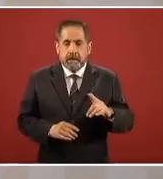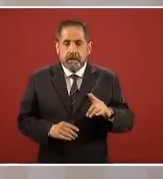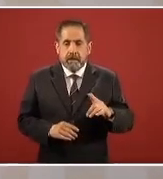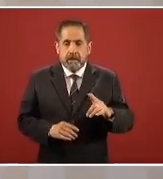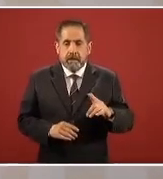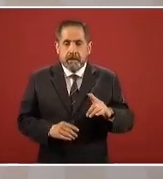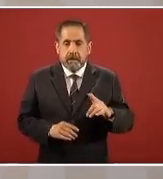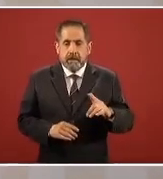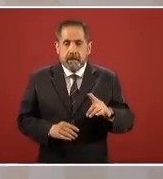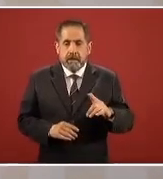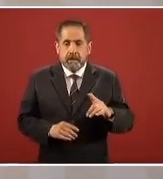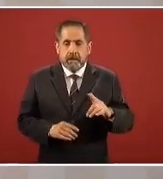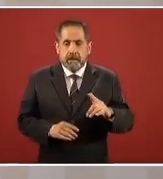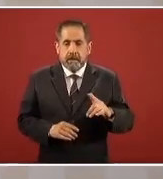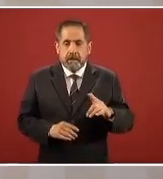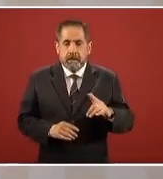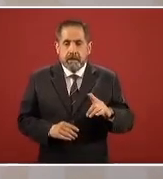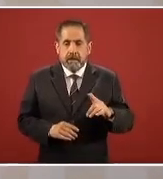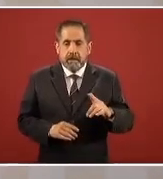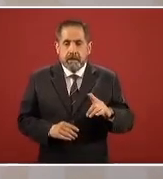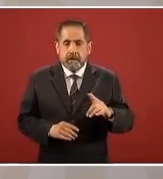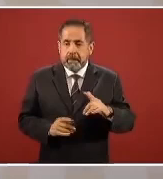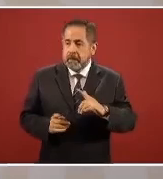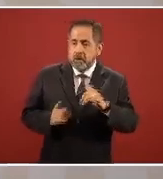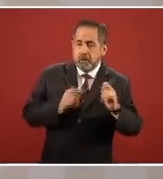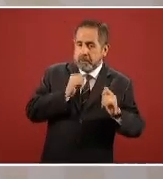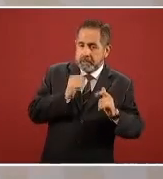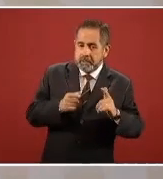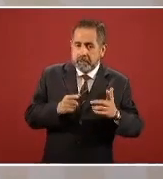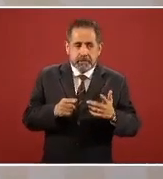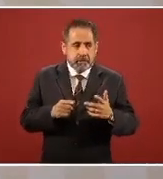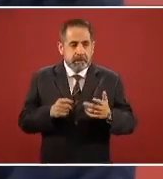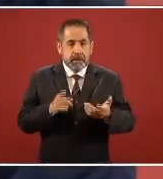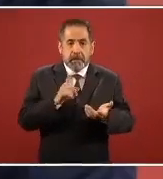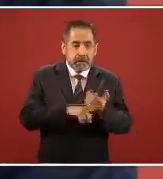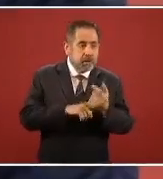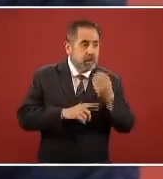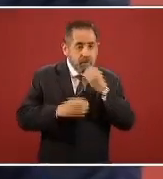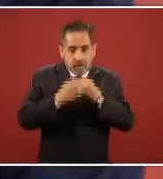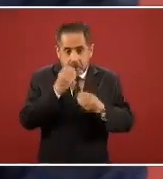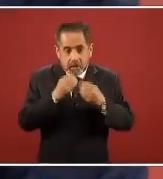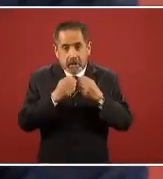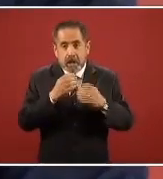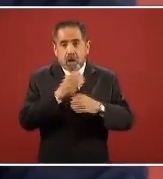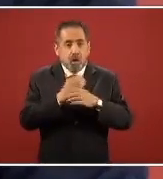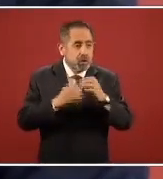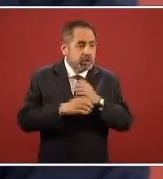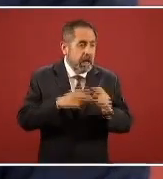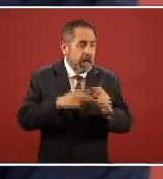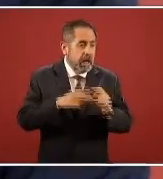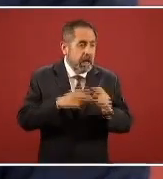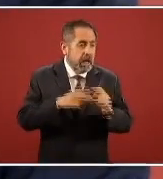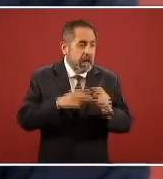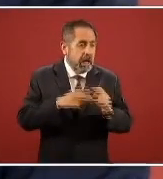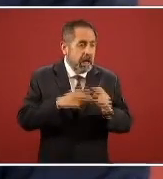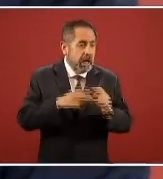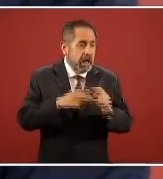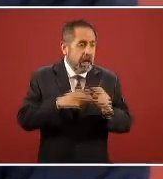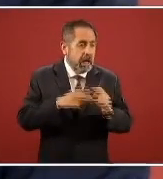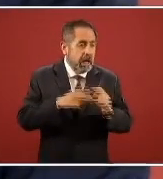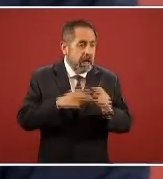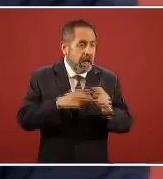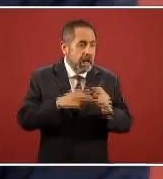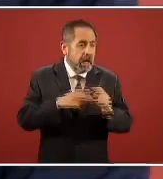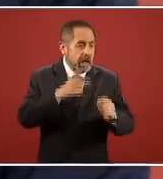And even if we didn't charge that much. Por la comida que se da ahí, los vinos. For the food, for